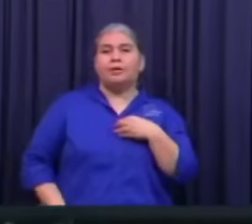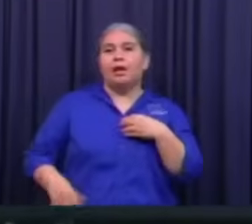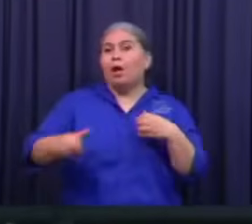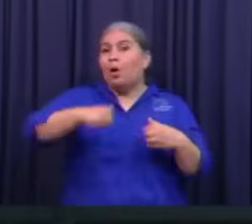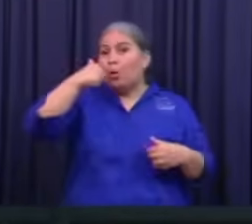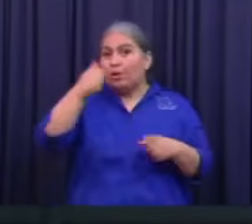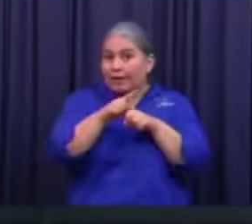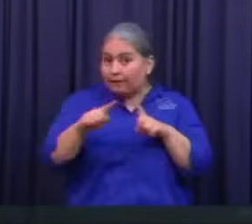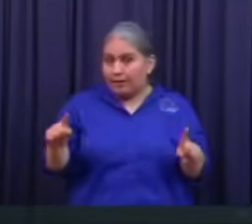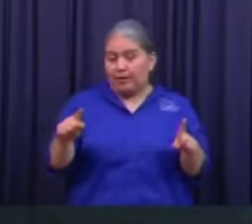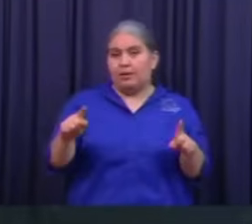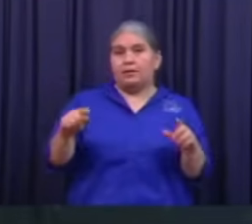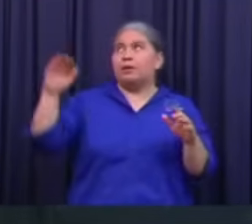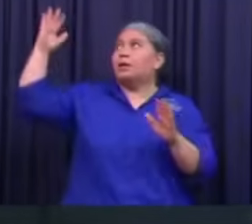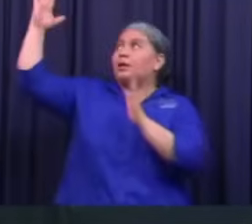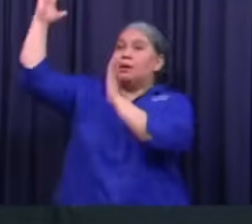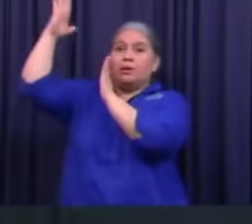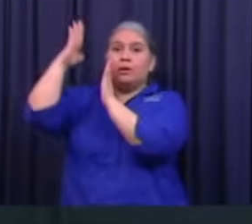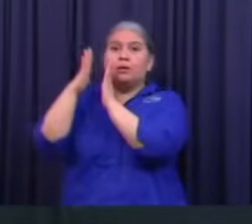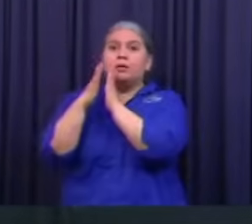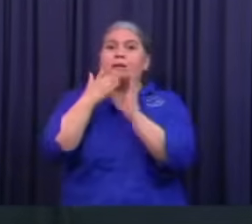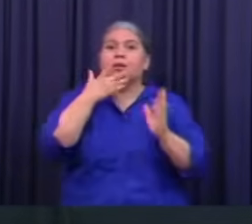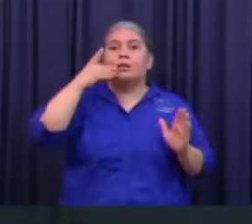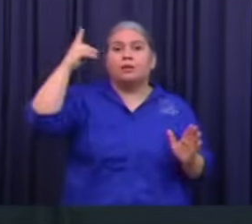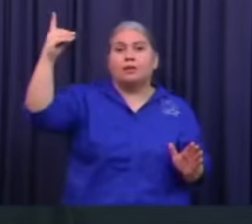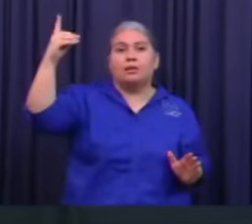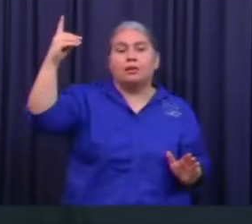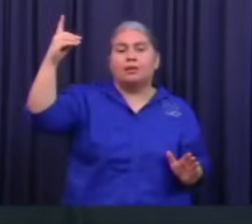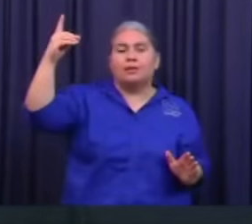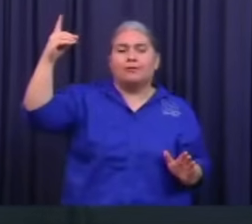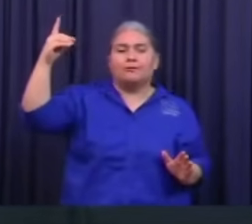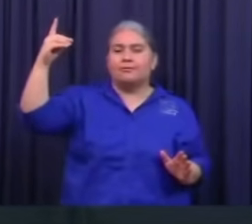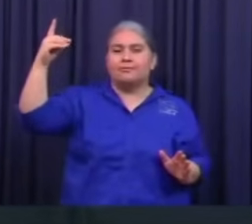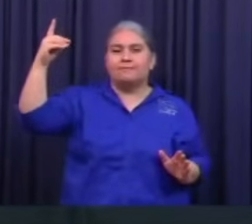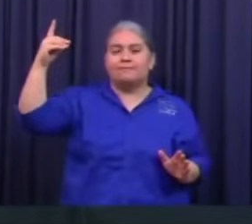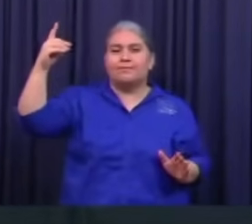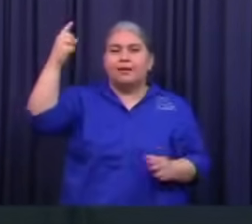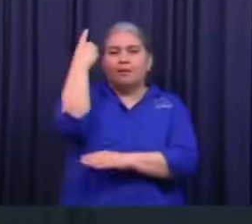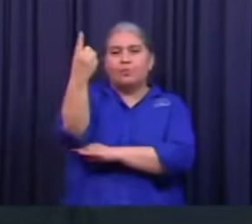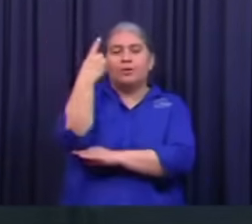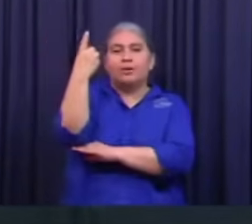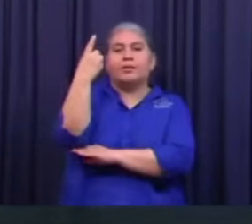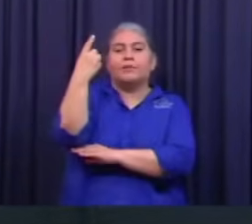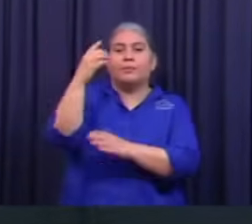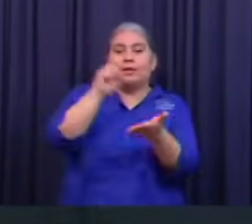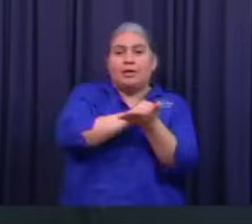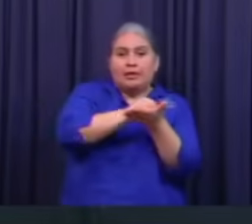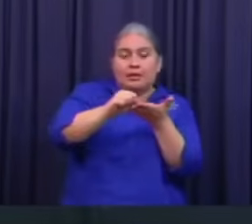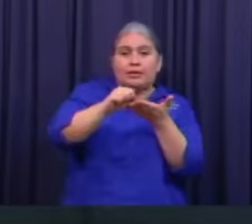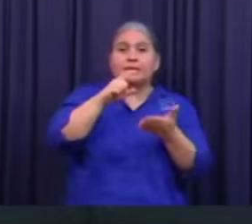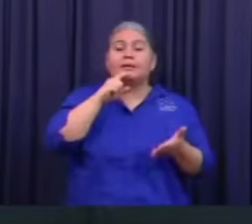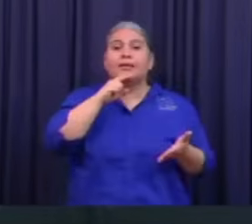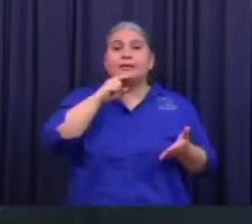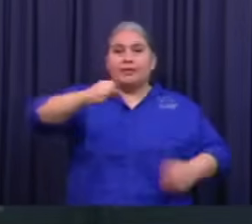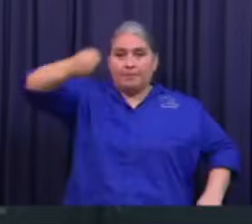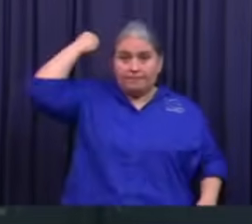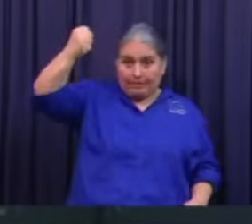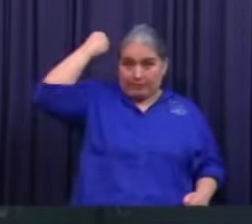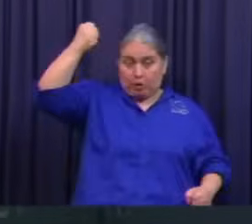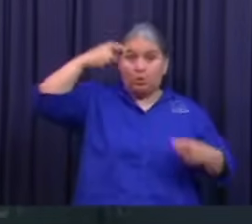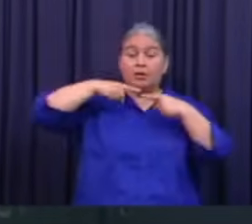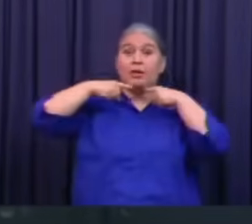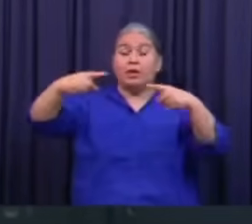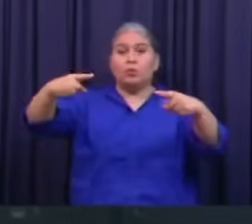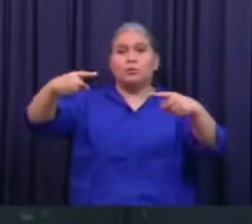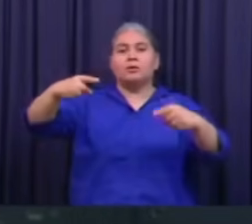eso está es indiscutible pero la santa cena es el anuncio de una victoria no no no de una de la